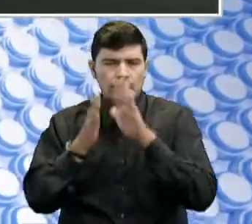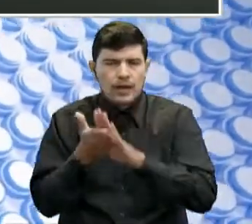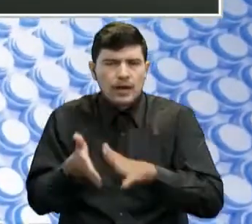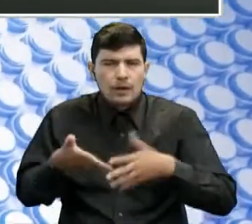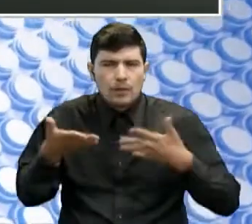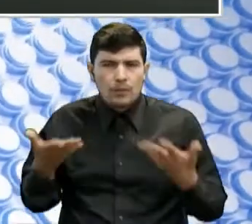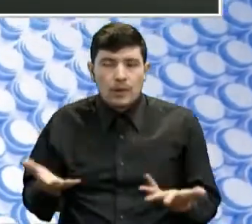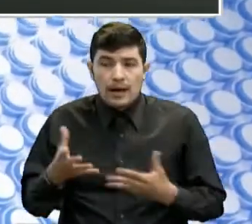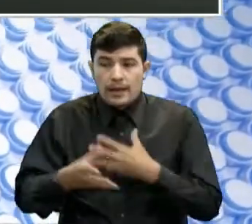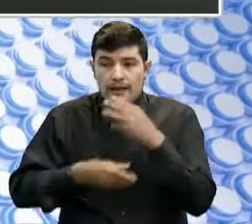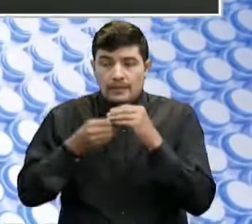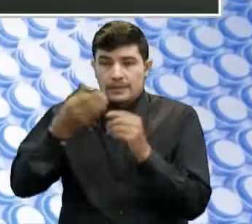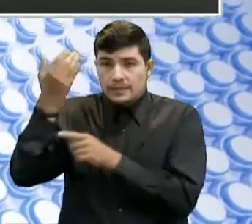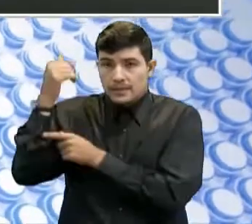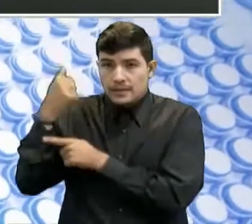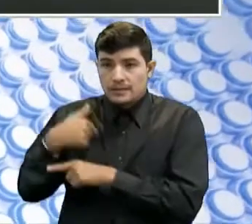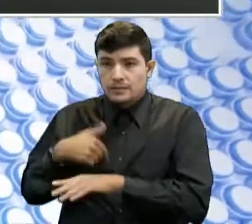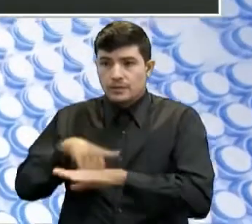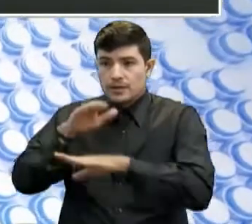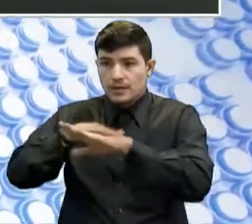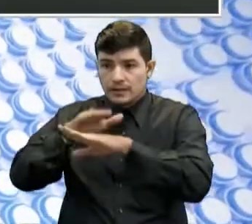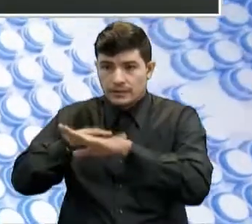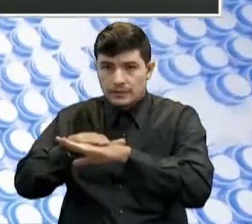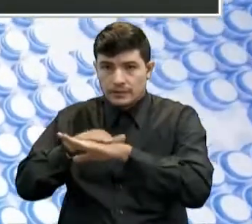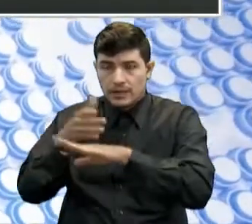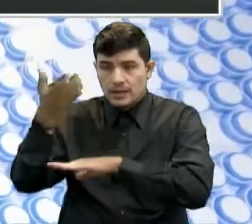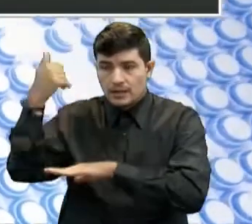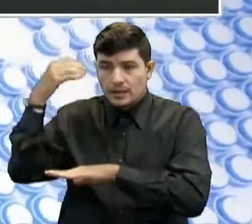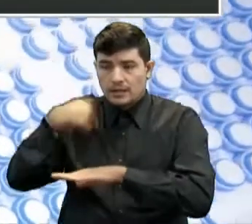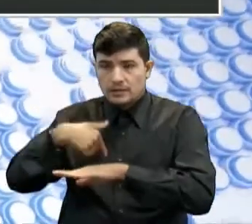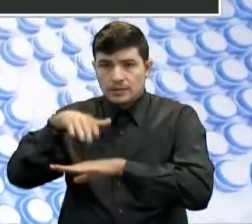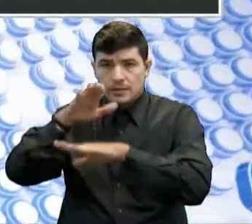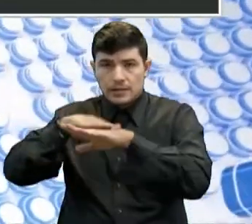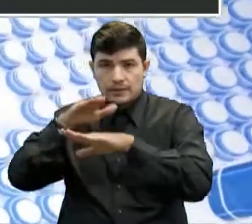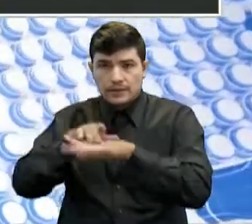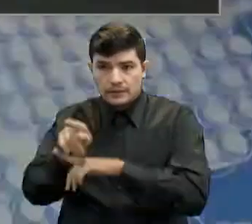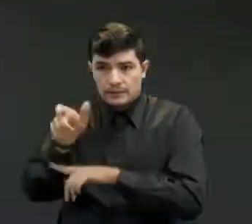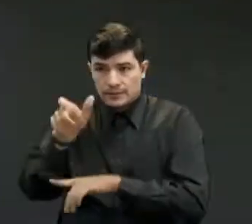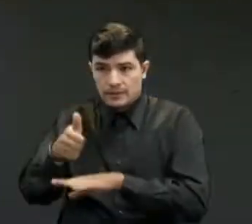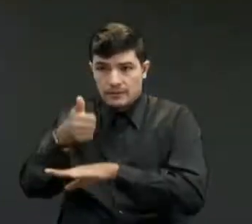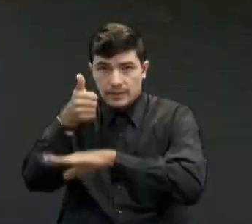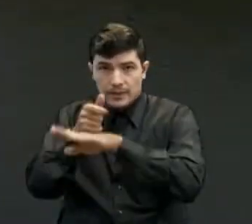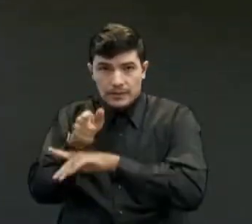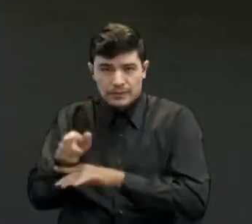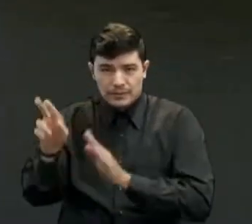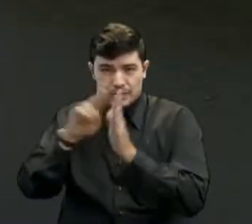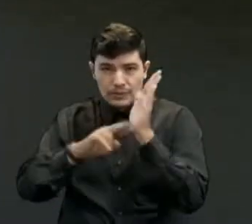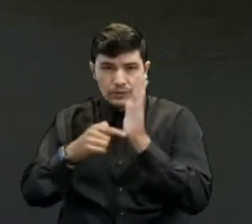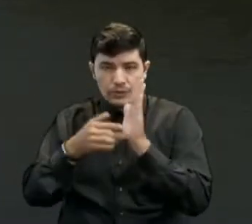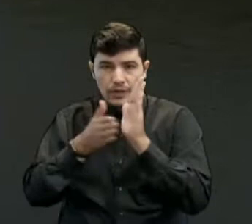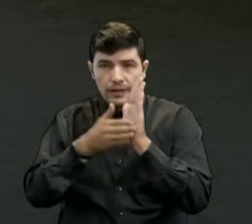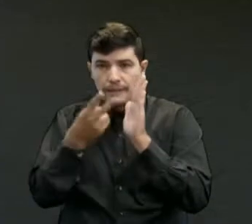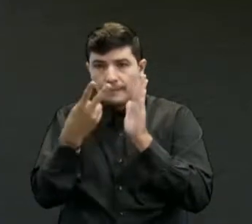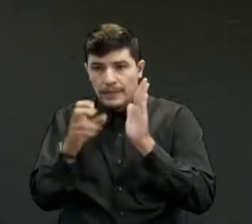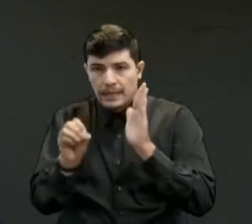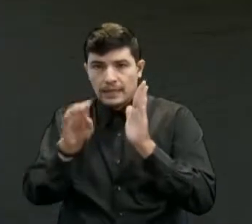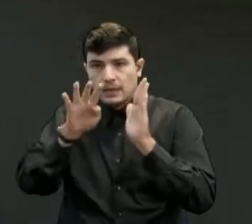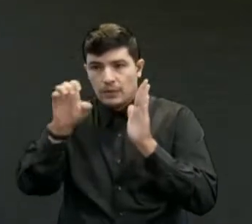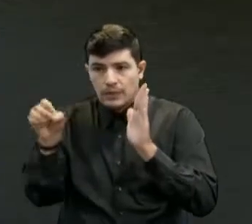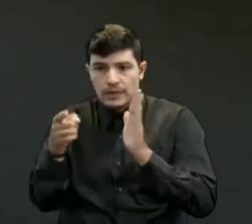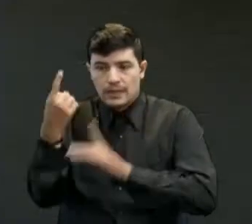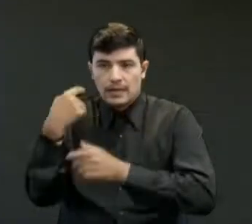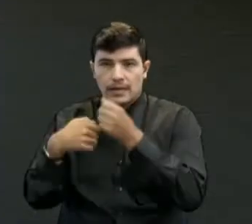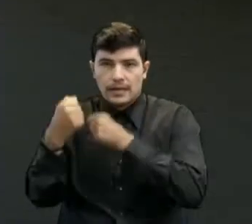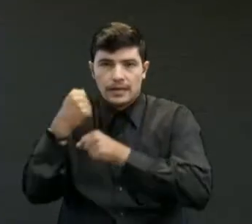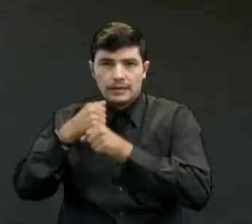y que, como yo he venido advirtiendo, al igual que su predecesora, la delimitación de la resolución 2090 de 2014, es